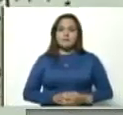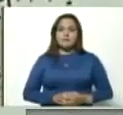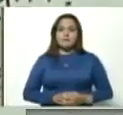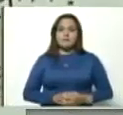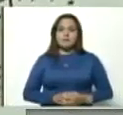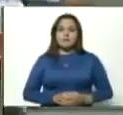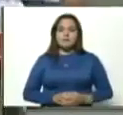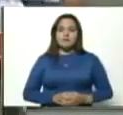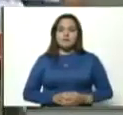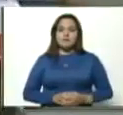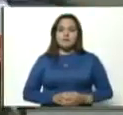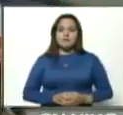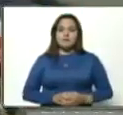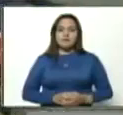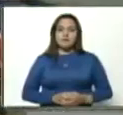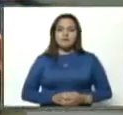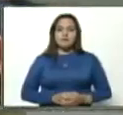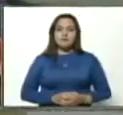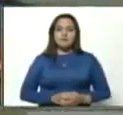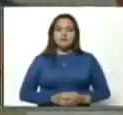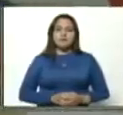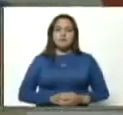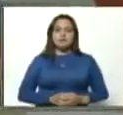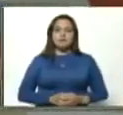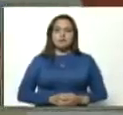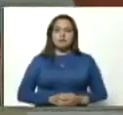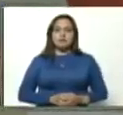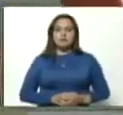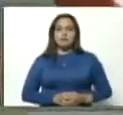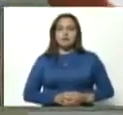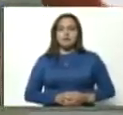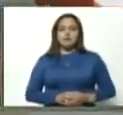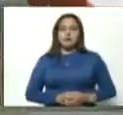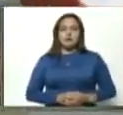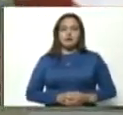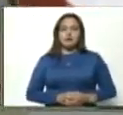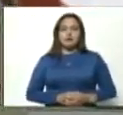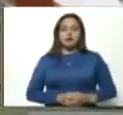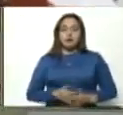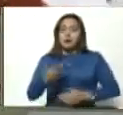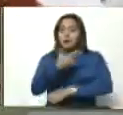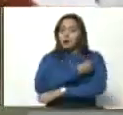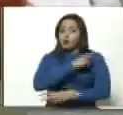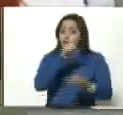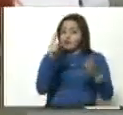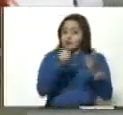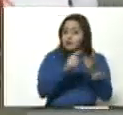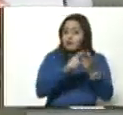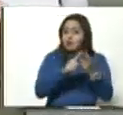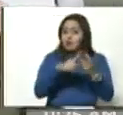¿Sí? Ok. Para la dosis de refuerzo estamos utilizando la vacuna